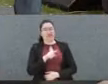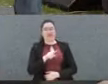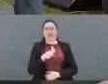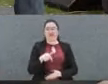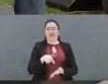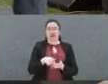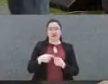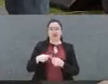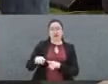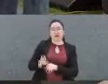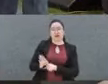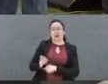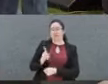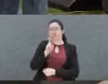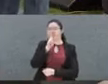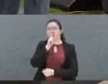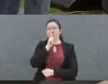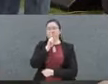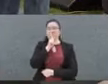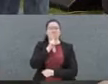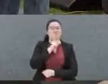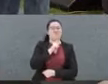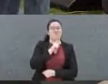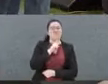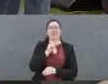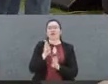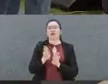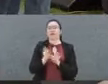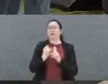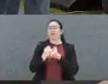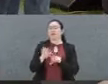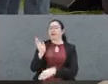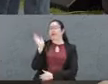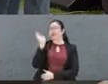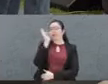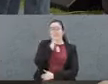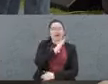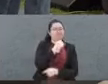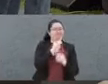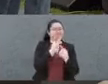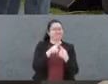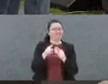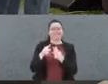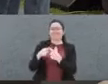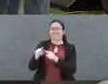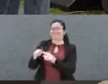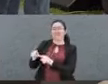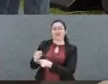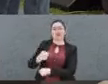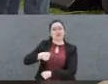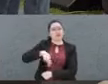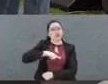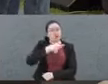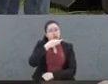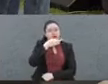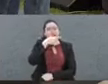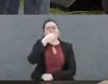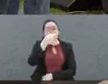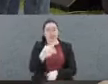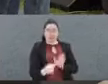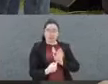lugares, muchas mentiras, muchas falsas informaciones, y tenemos que informar que somos parte de